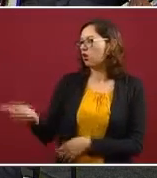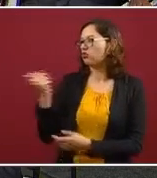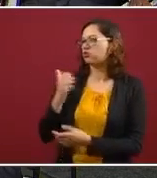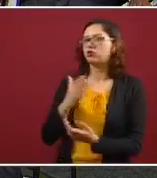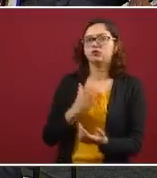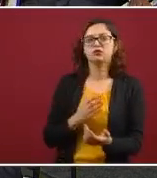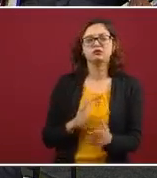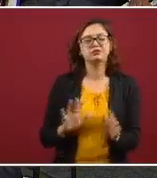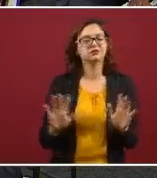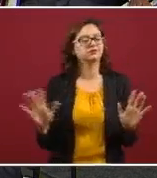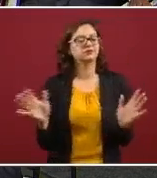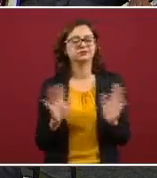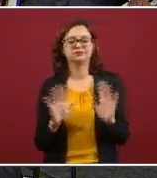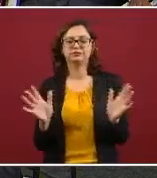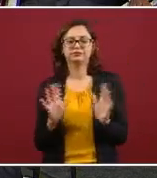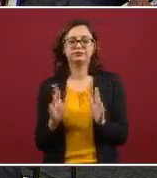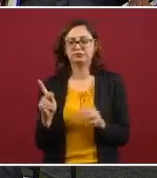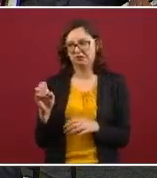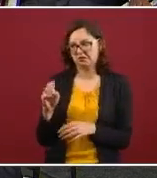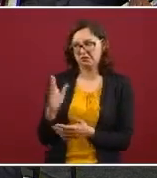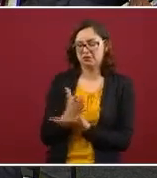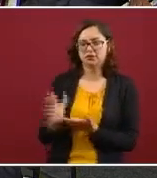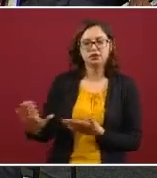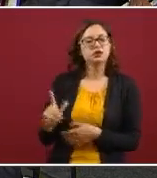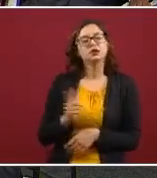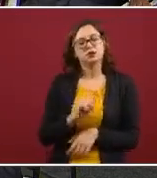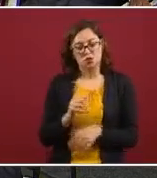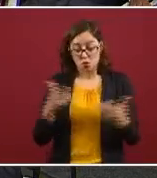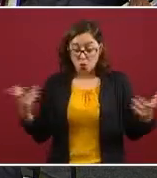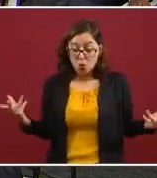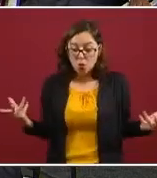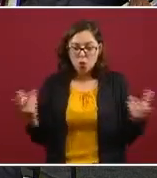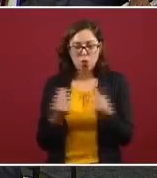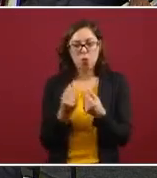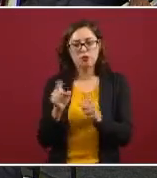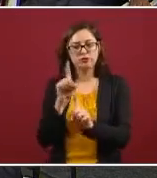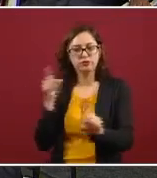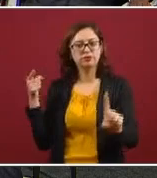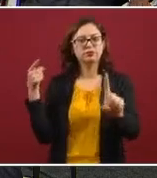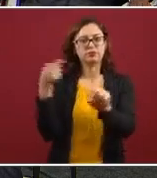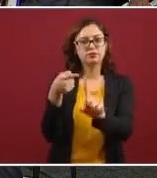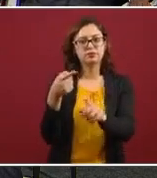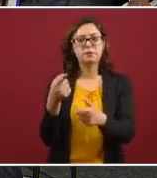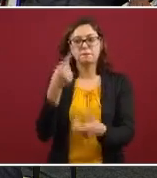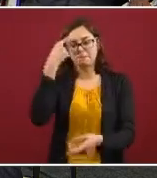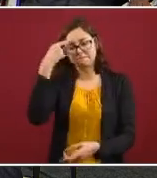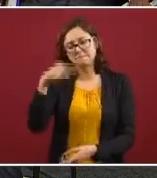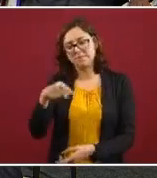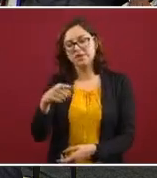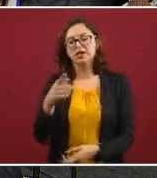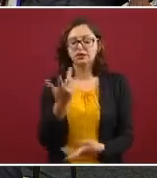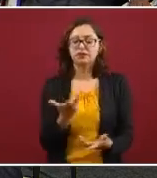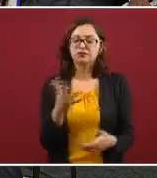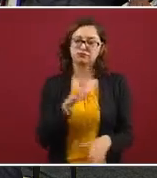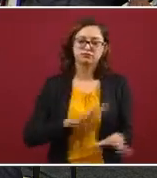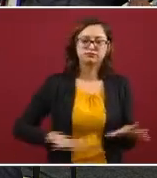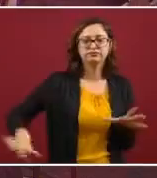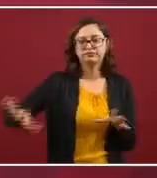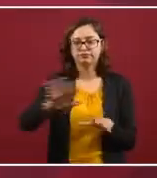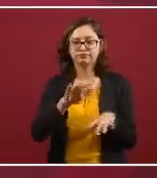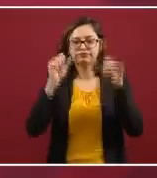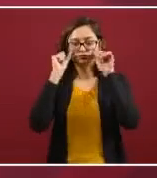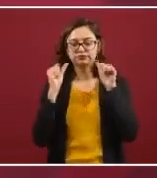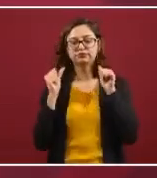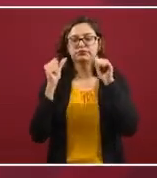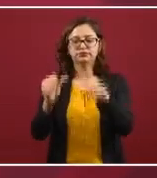dependencias, como es el caso de Pemex, sino una sola estrategia en un solo equipo para un solo objetivo, que es la